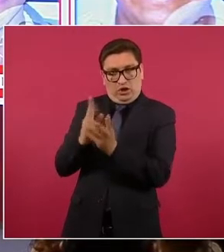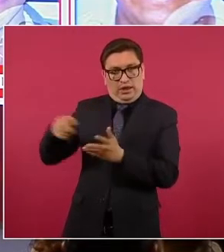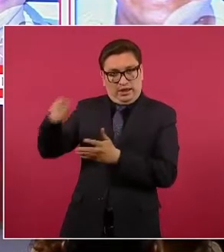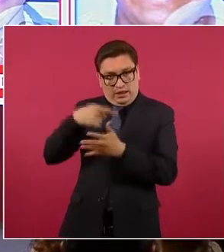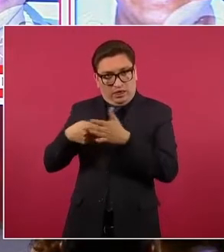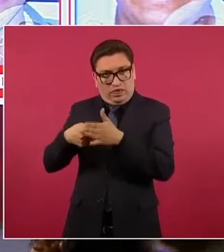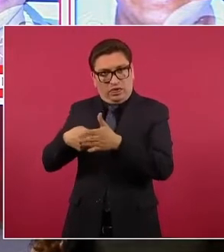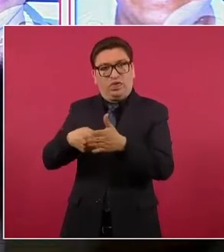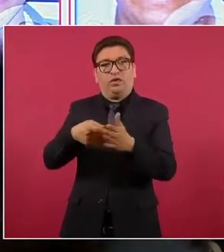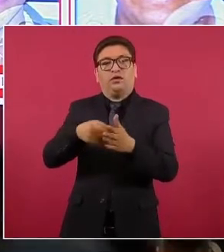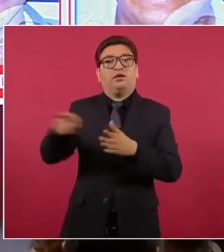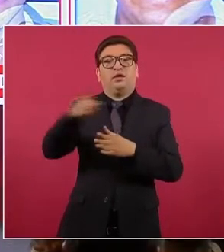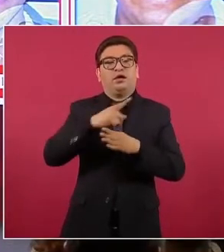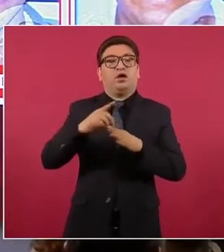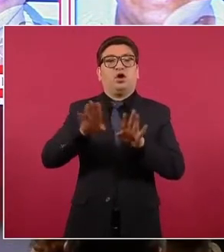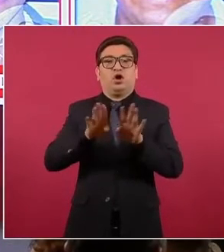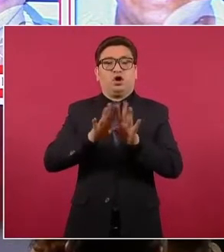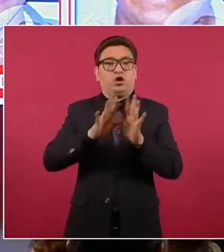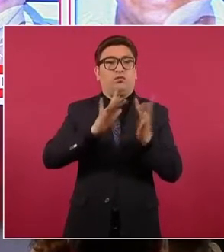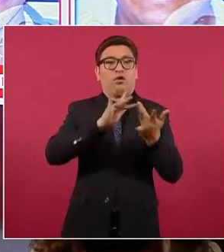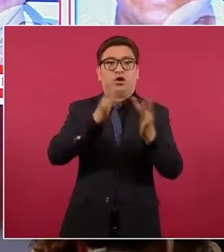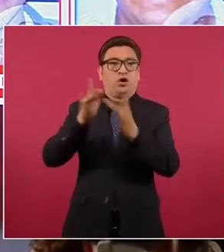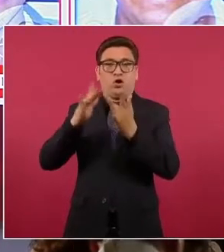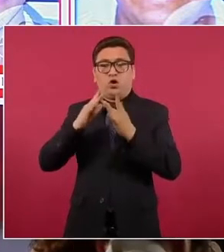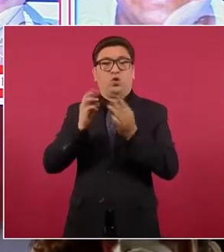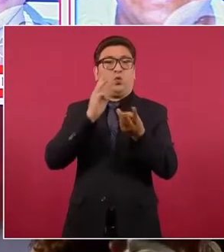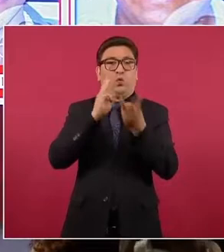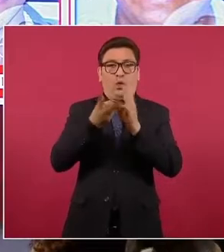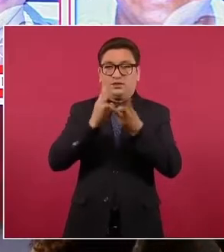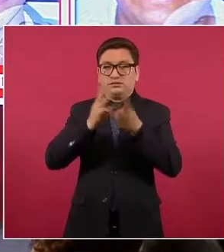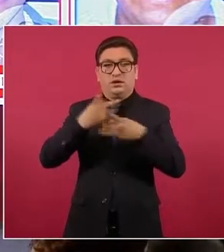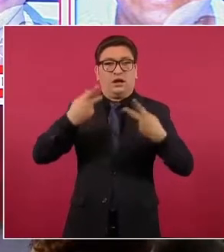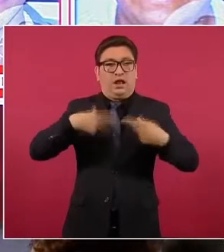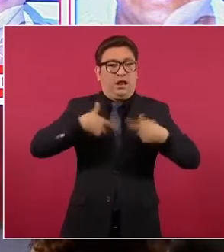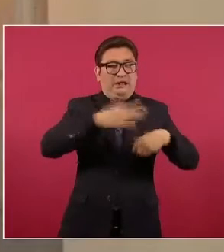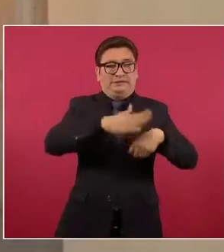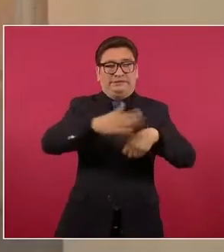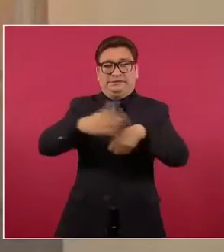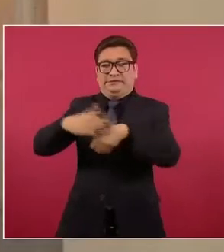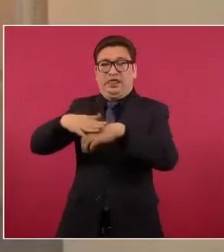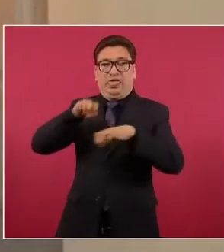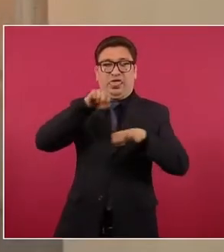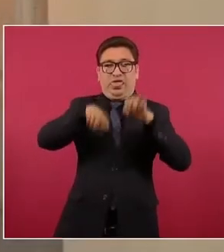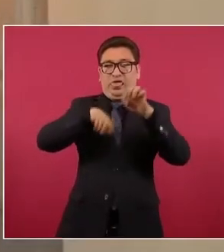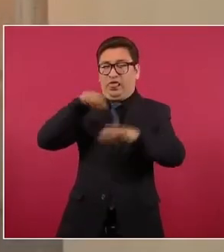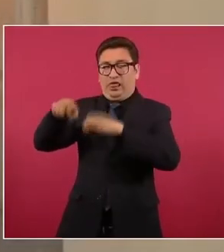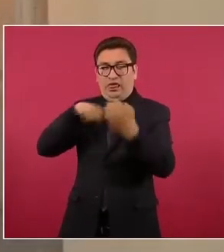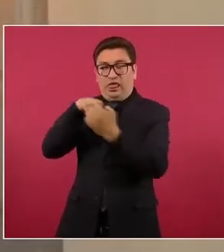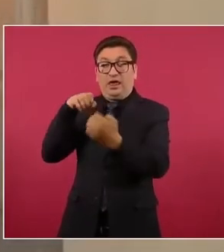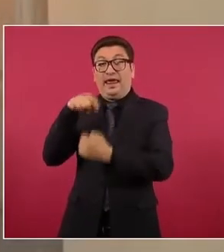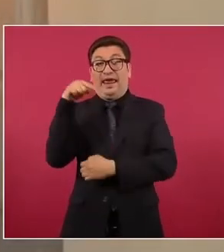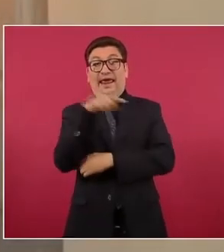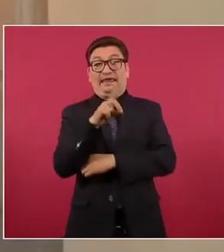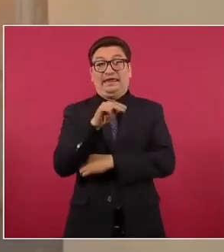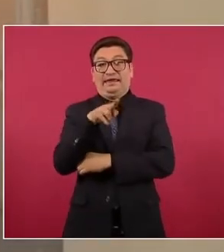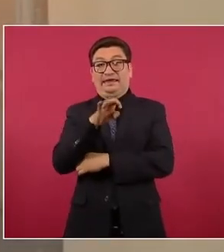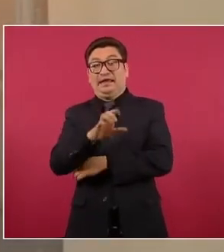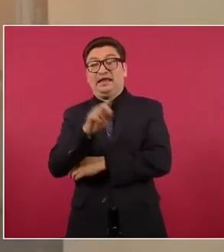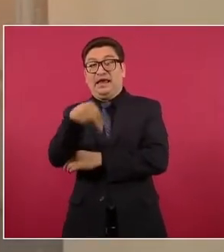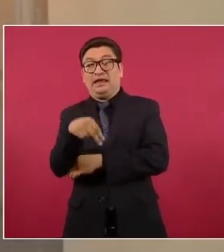utilizando redes y WhatsApp convocaron a la gente, engañando, diciendo que Daniel N.